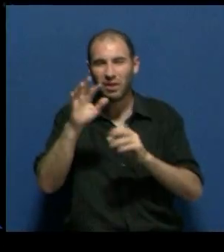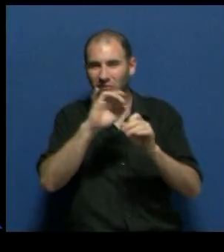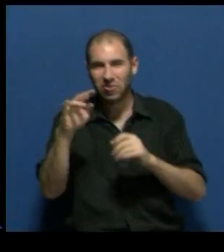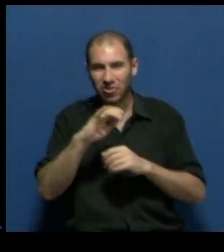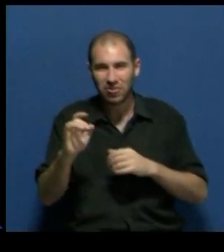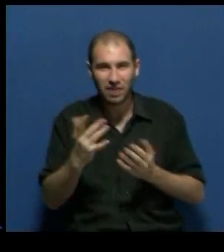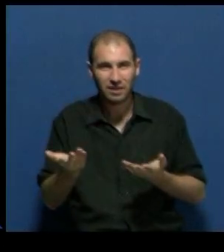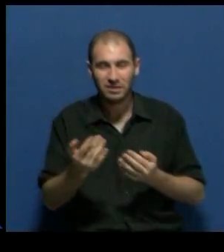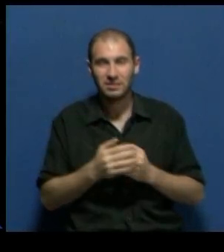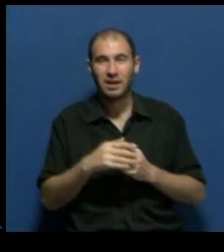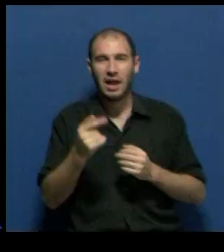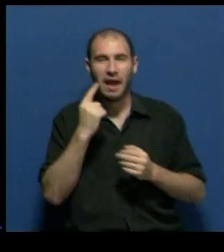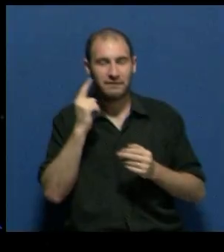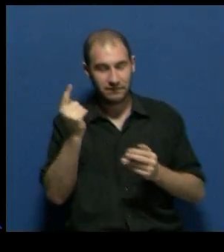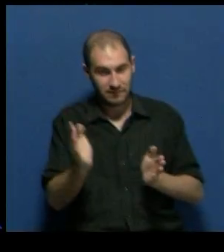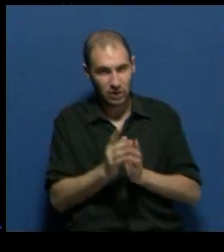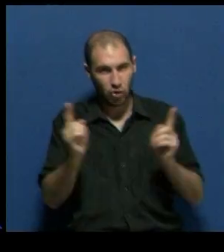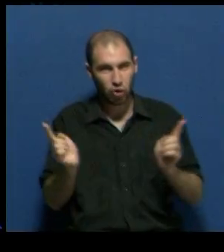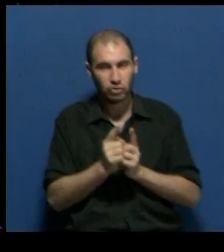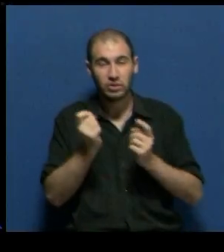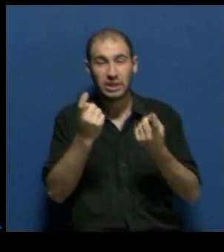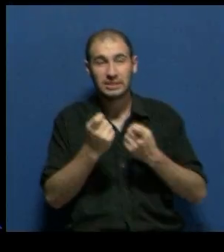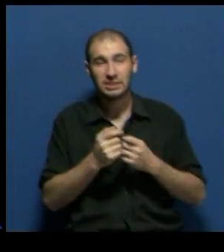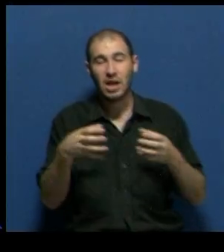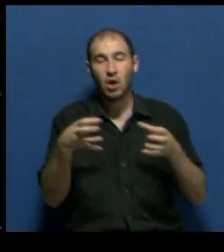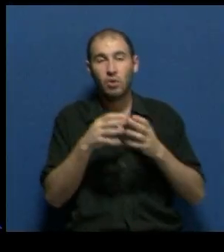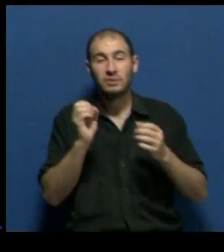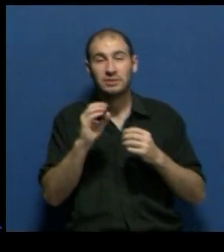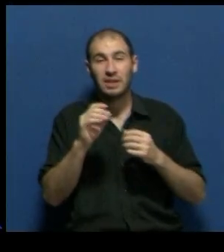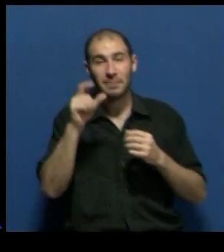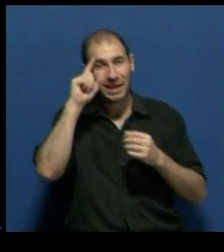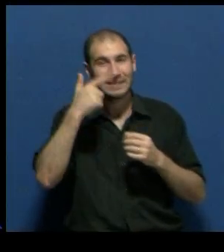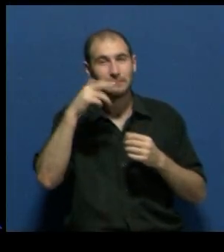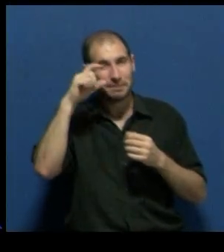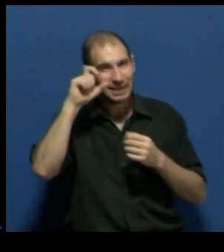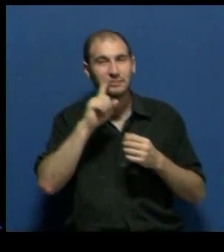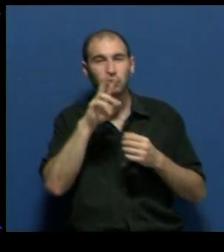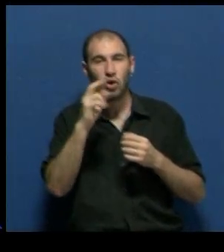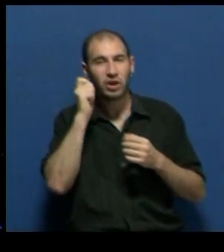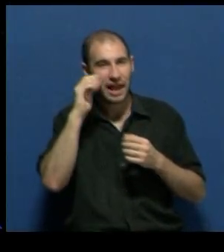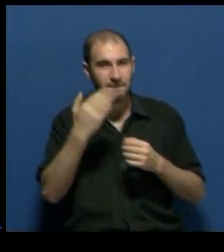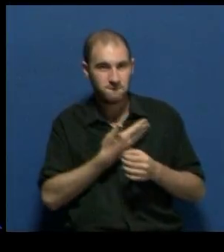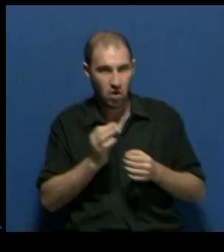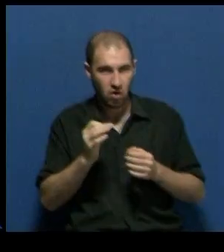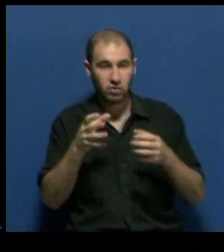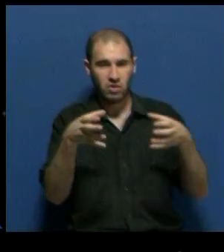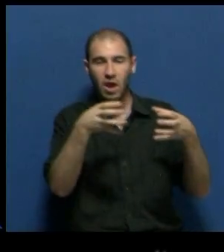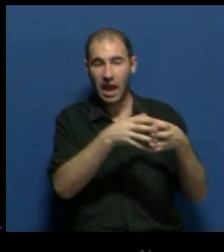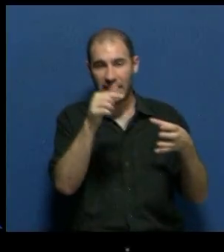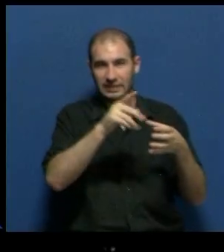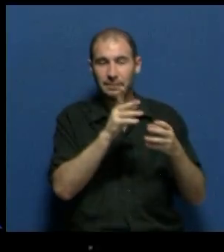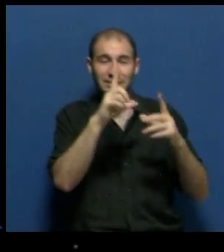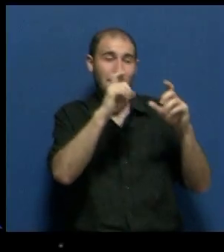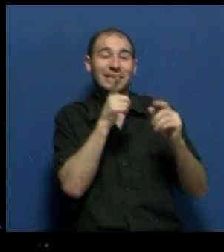Claro. Entonces, vamos a filtrar. Para ello se requiere un equipo que se llama espectrógrafo y espectrómetro. El espectrógrafo es una